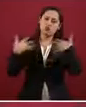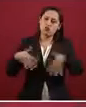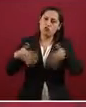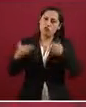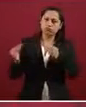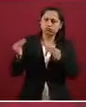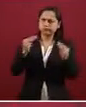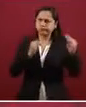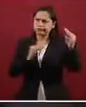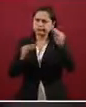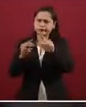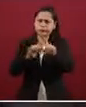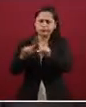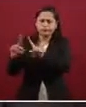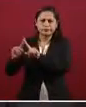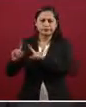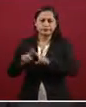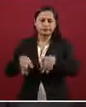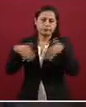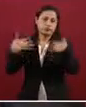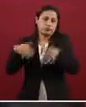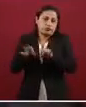mundo.